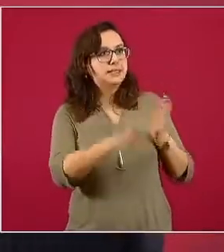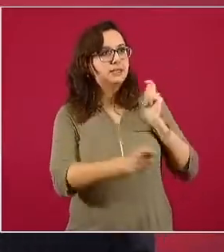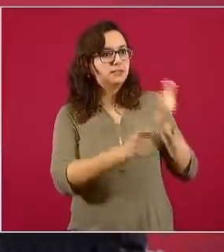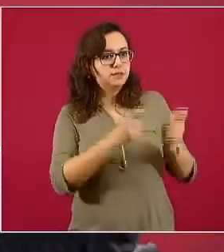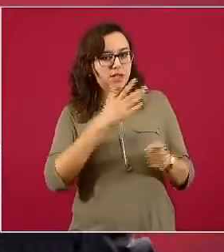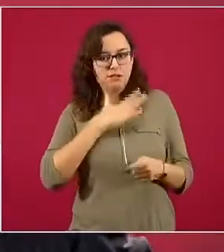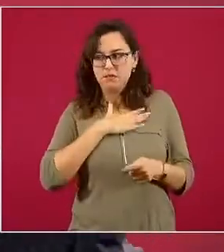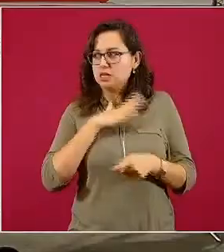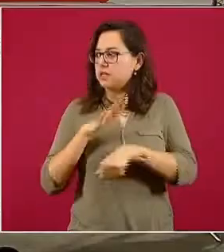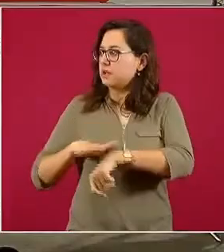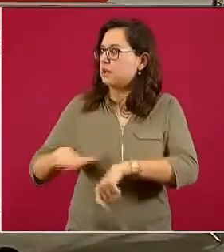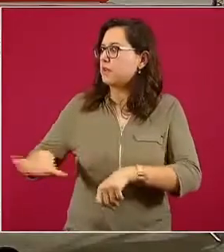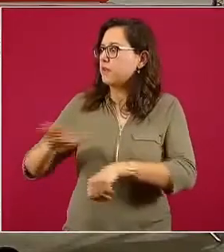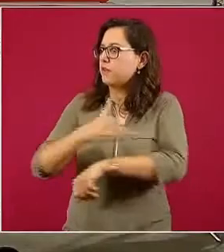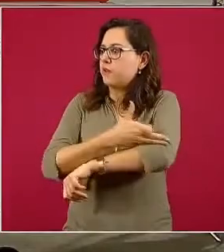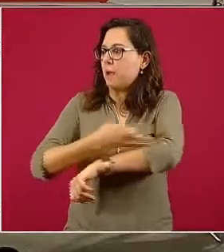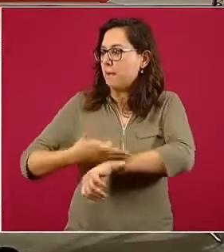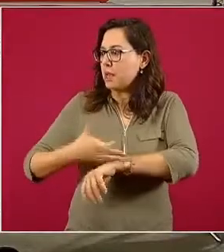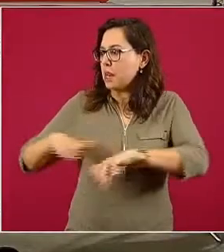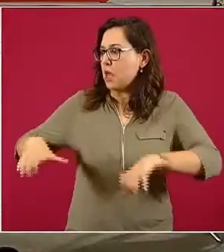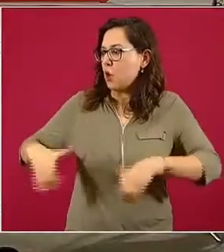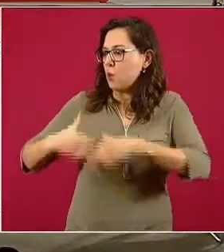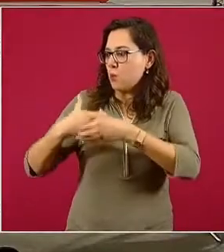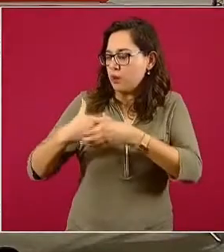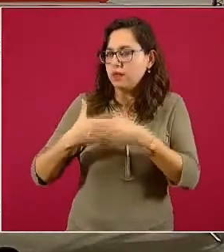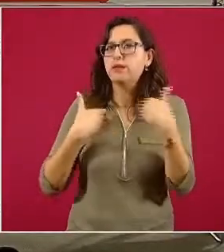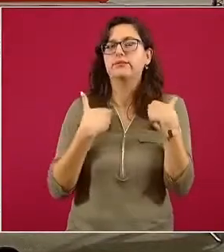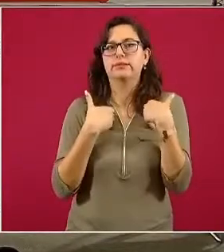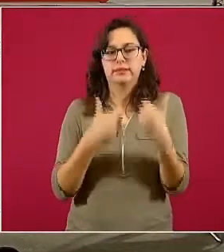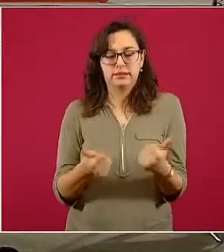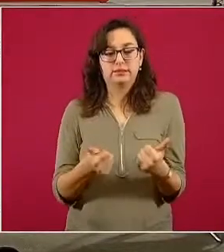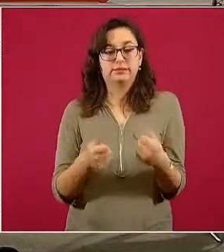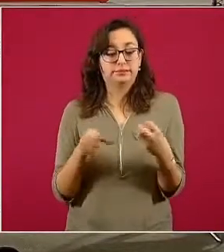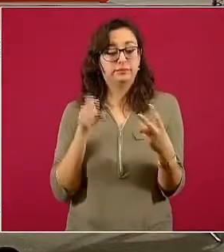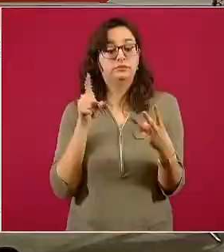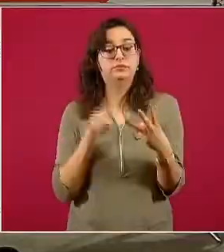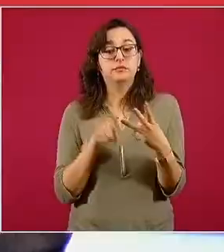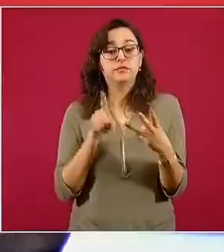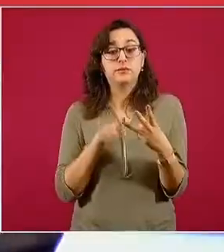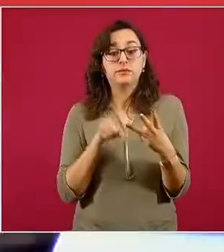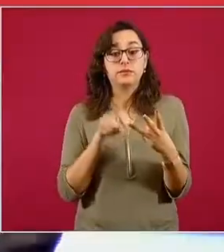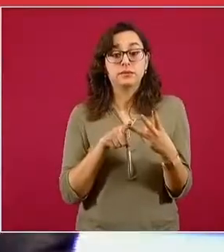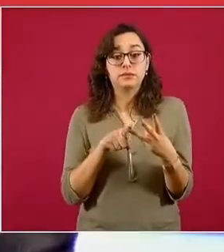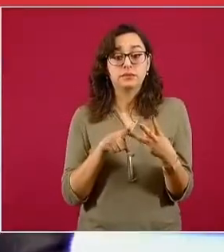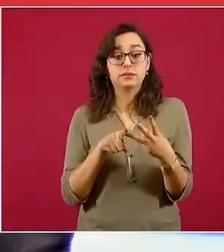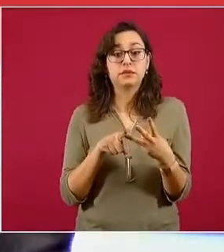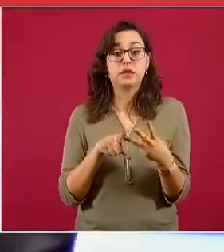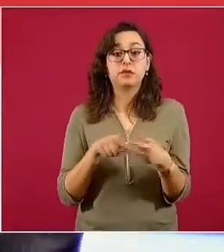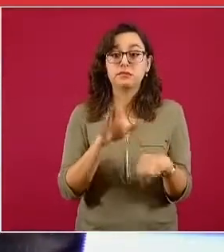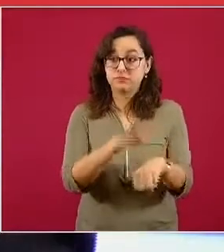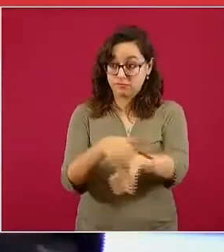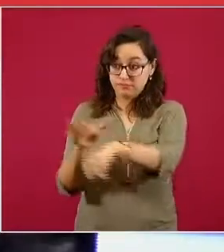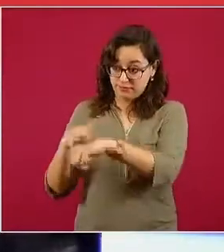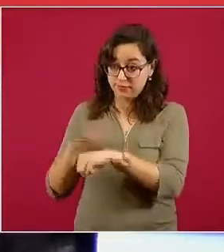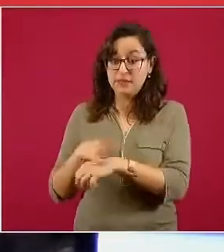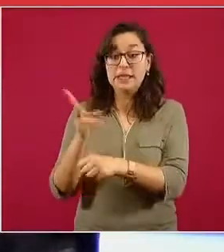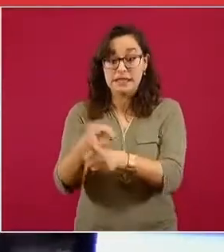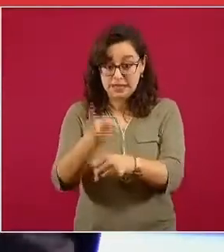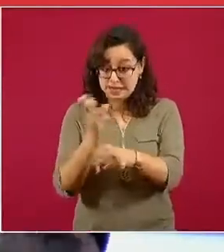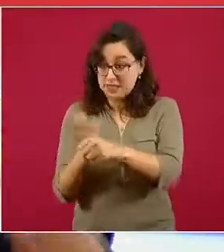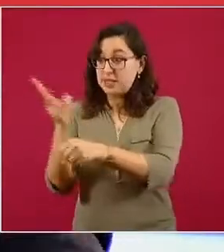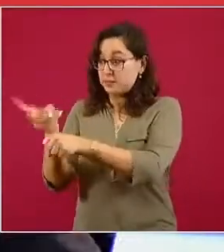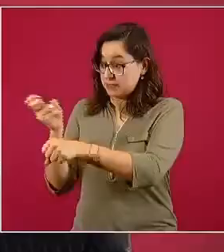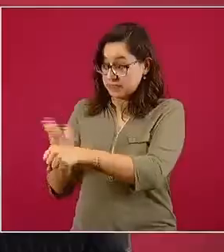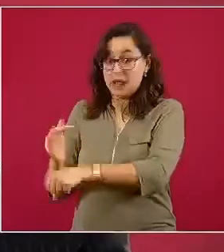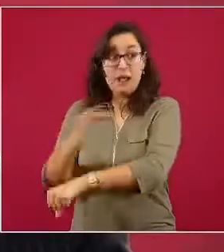familiares, comunitarias, sociales del uso de la vacuna. El tercer elemento es convocar a la acción. Yo me